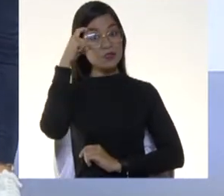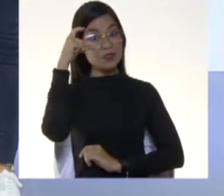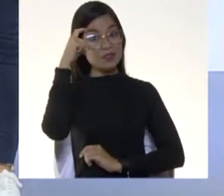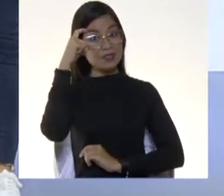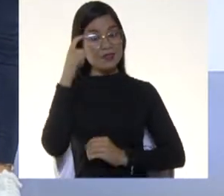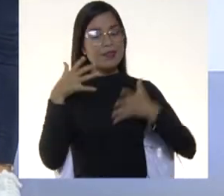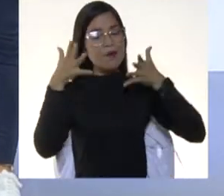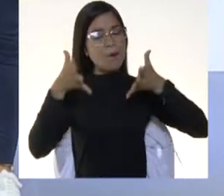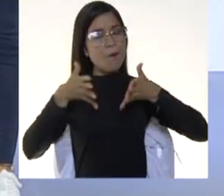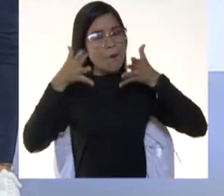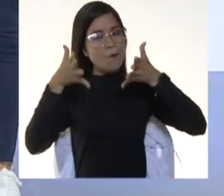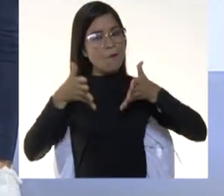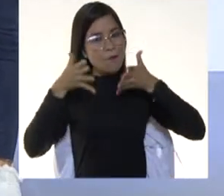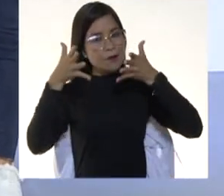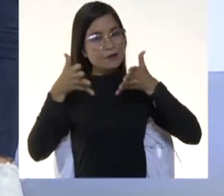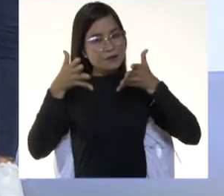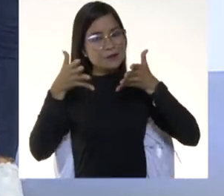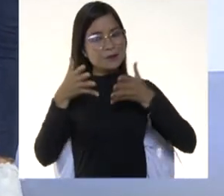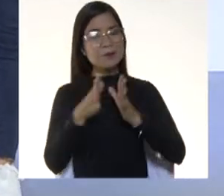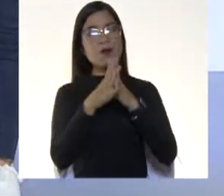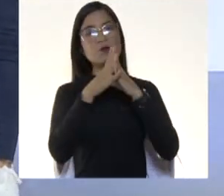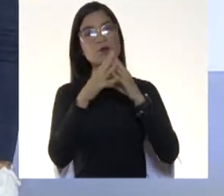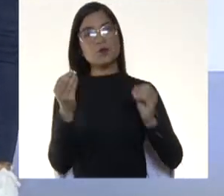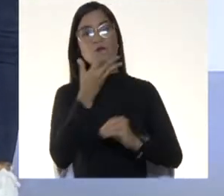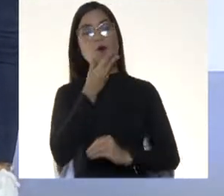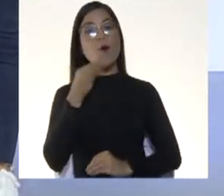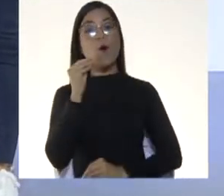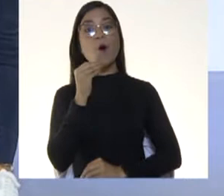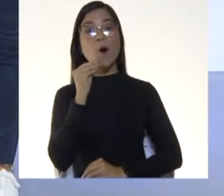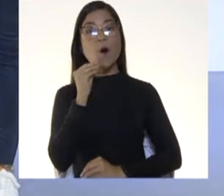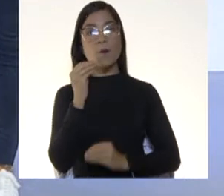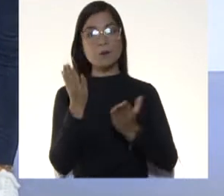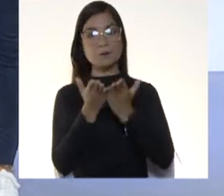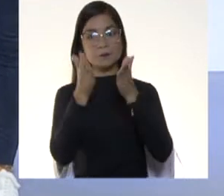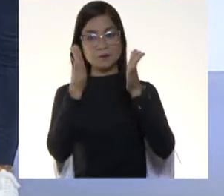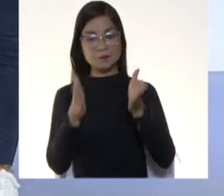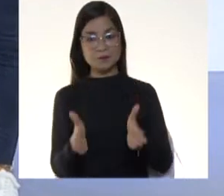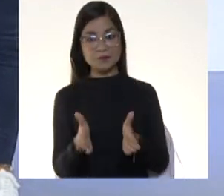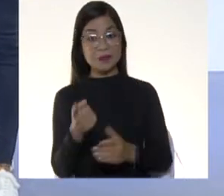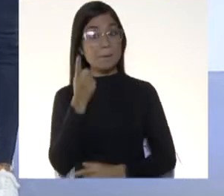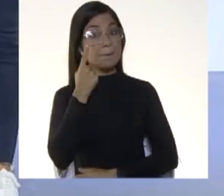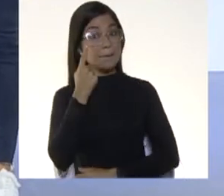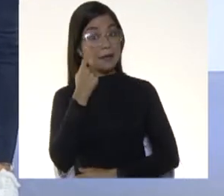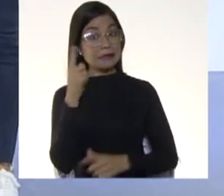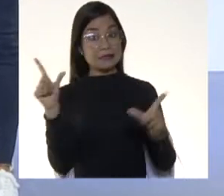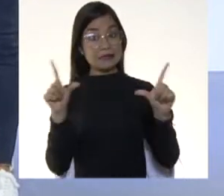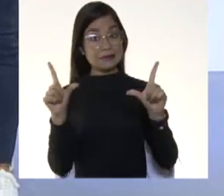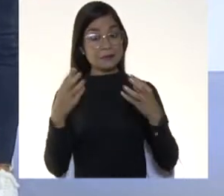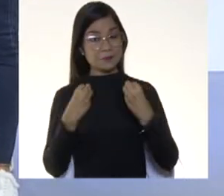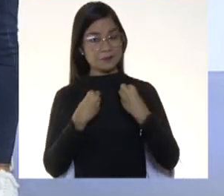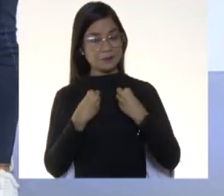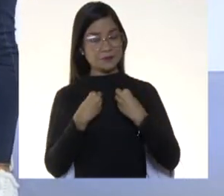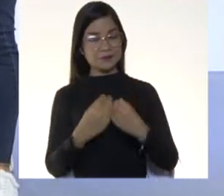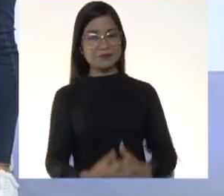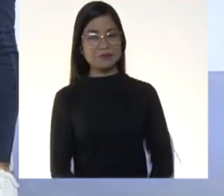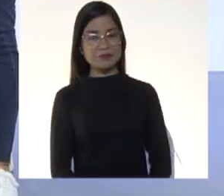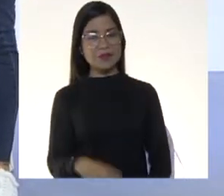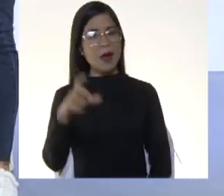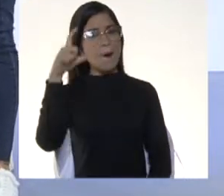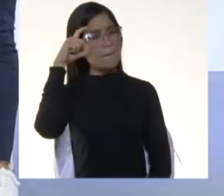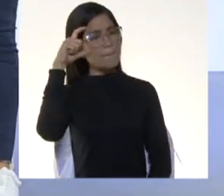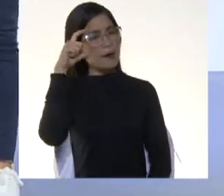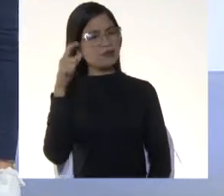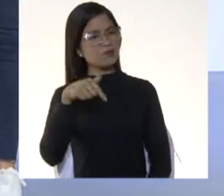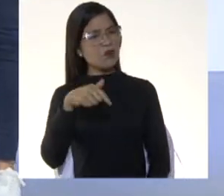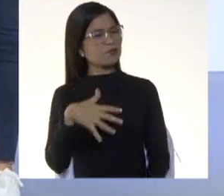de orientaciones para nuestros adolescentes. Así que estén muy atentos a nuestra pantalla de Vive TV. Miguel, ¿qué tenemos para el